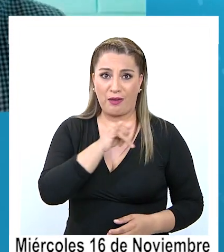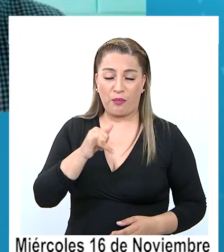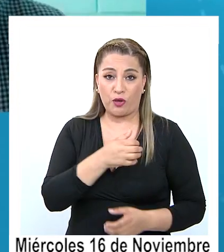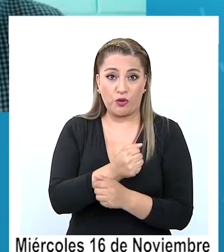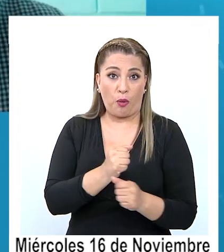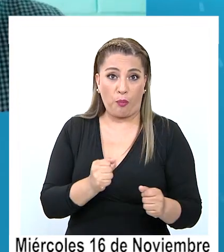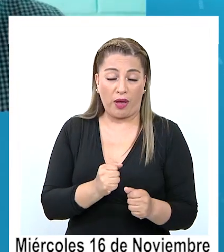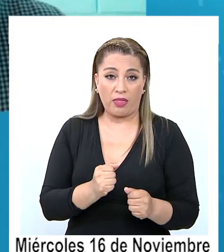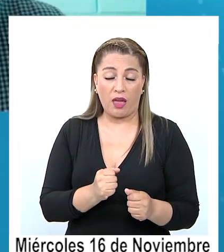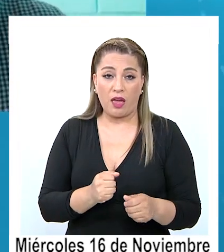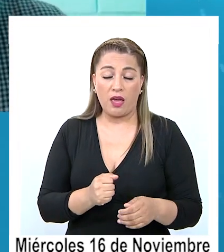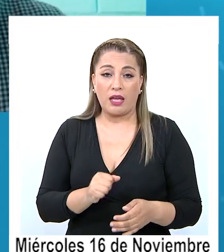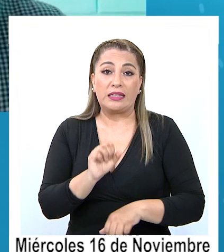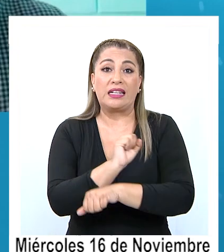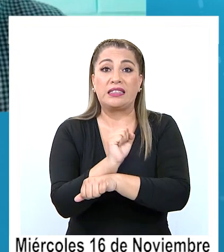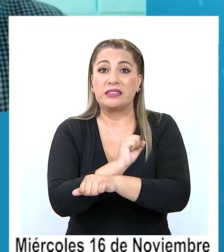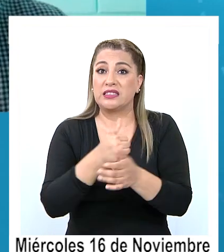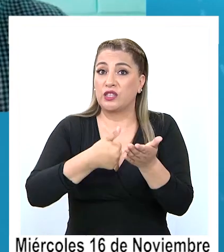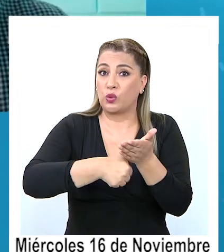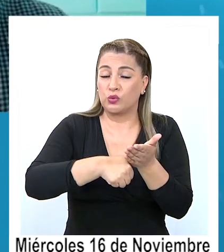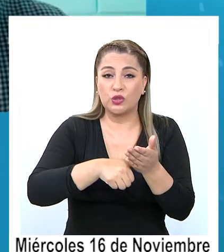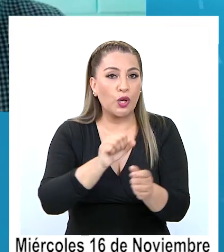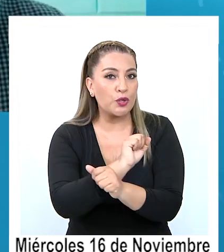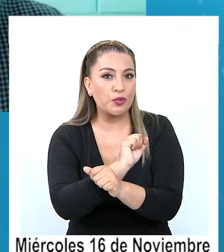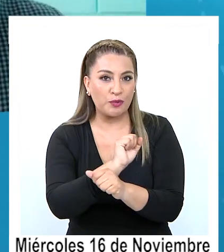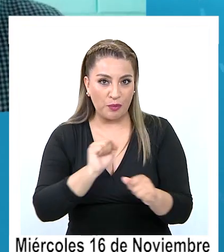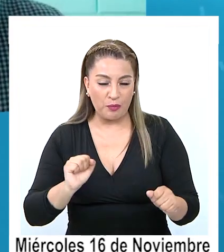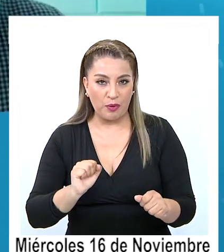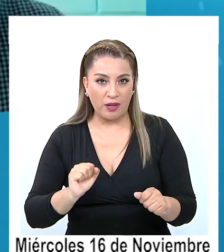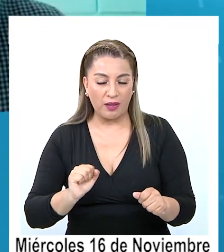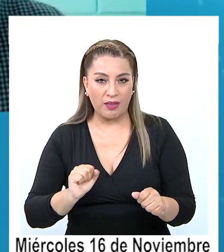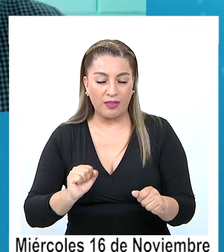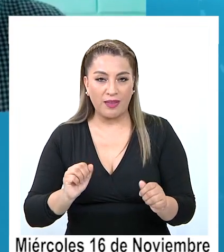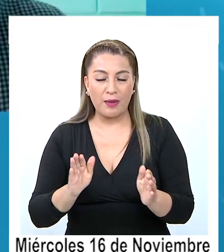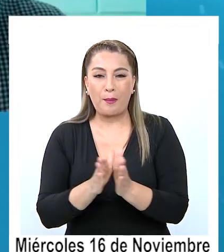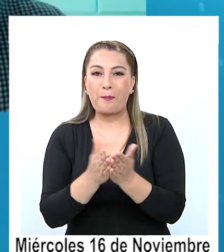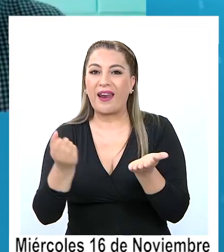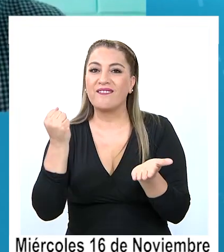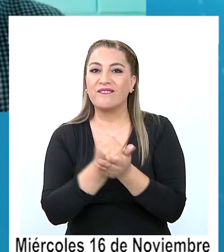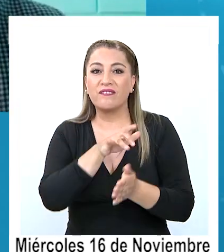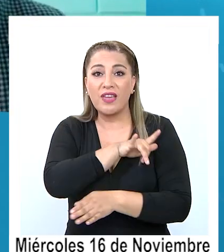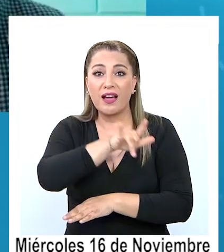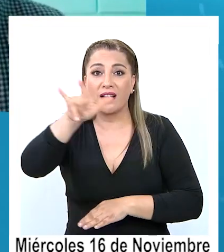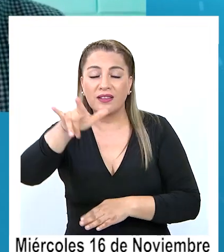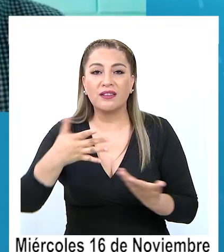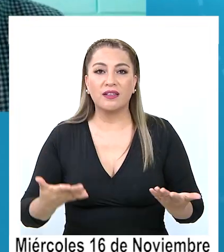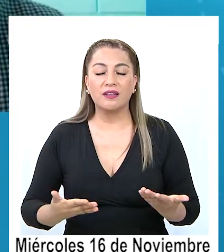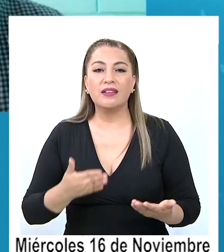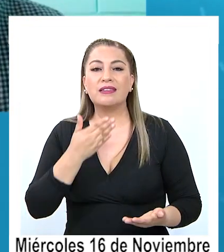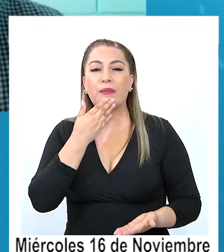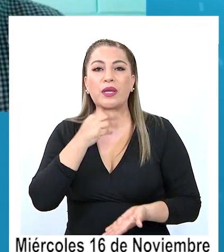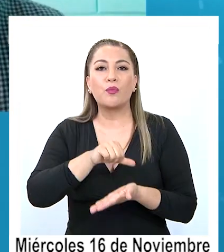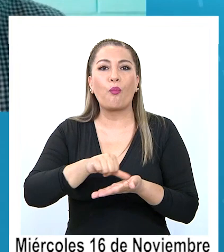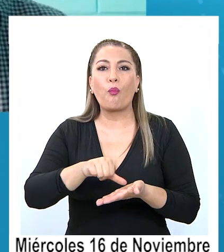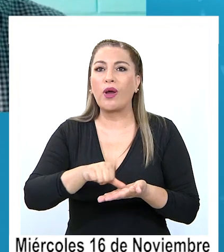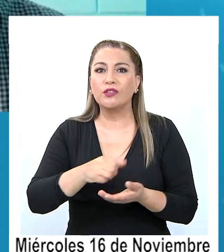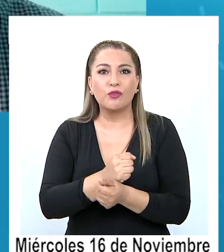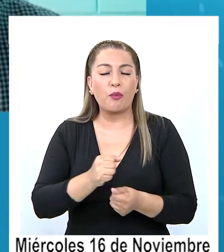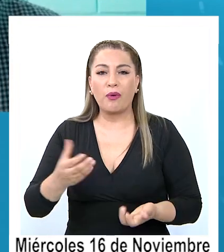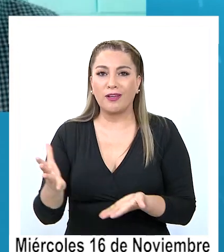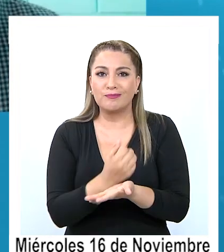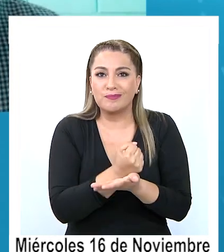poder sacar Sí. licencia de conducir, no va a poder, ¿cierto?, sacar pasaporte, le van a retener los impuestos, hay varias